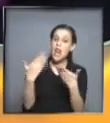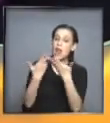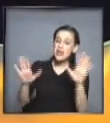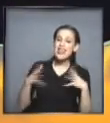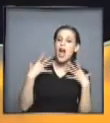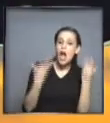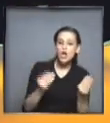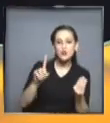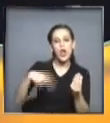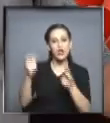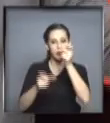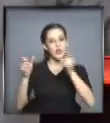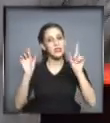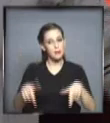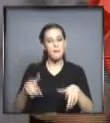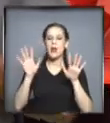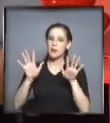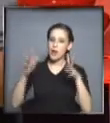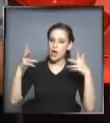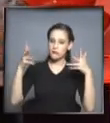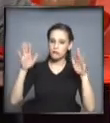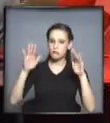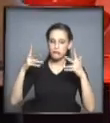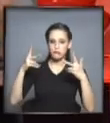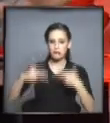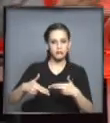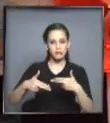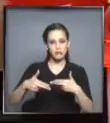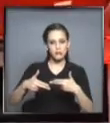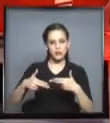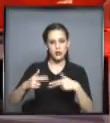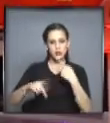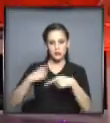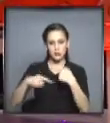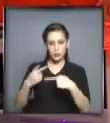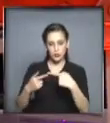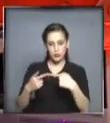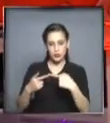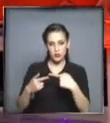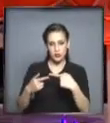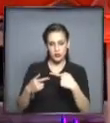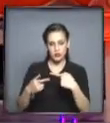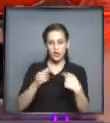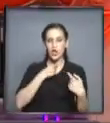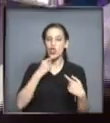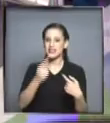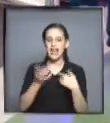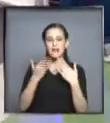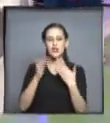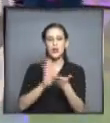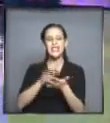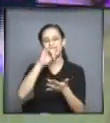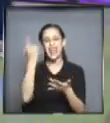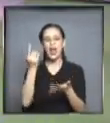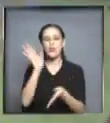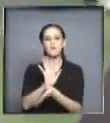los demás. Voy a cerrar, para que merezcan proyectos sociales que ayuden a los demás. Voy a cerrar, vamos a seguirlo. ¿Qué? No, que quería decir que se habla del Estado como